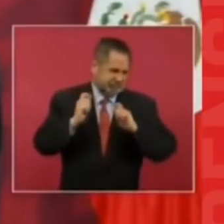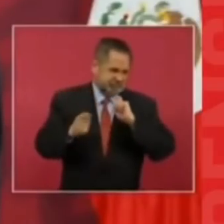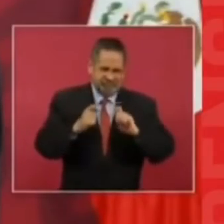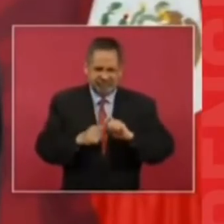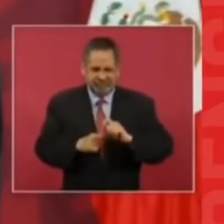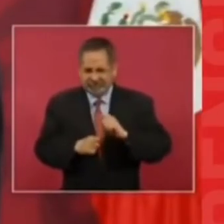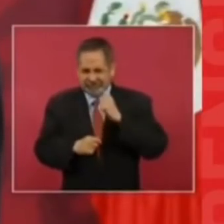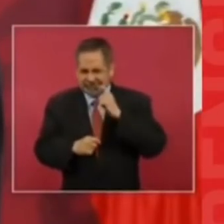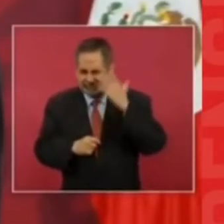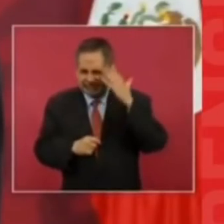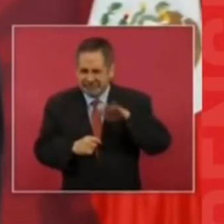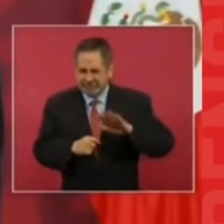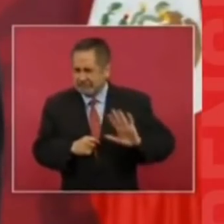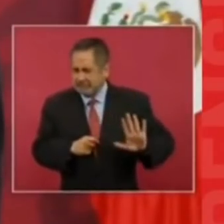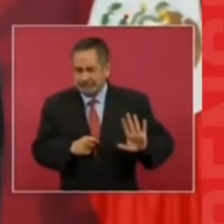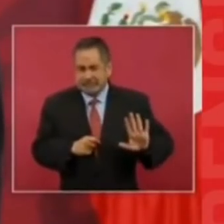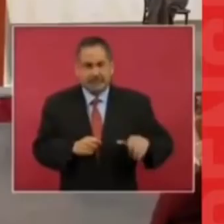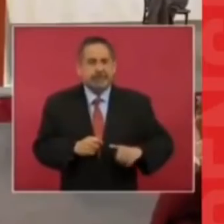mucha pieza.